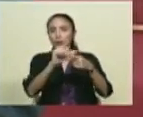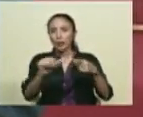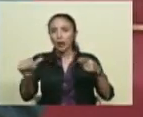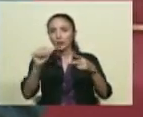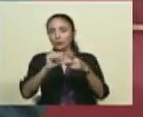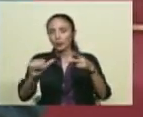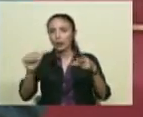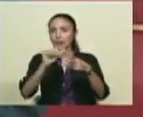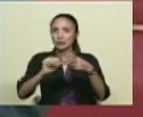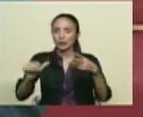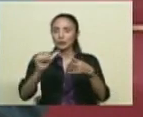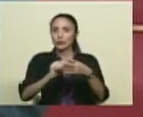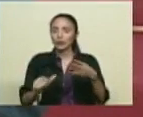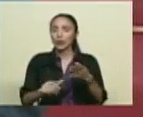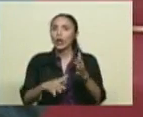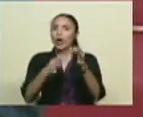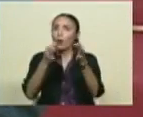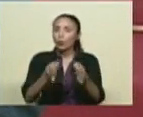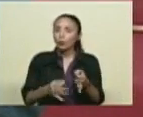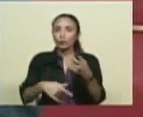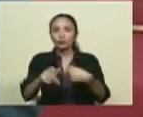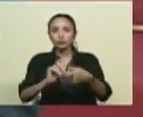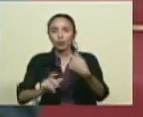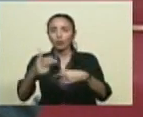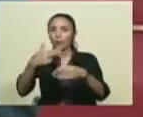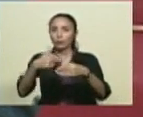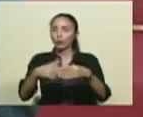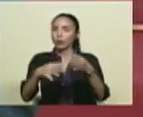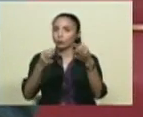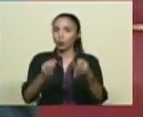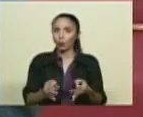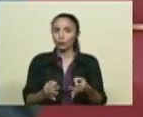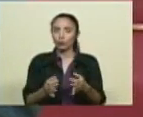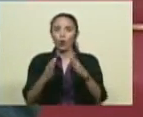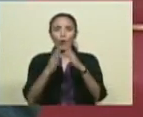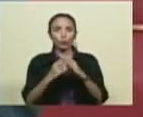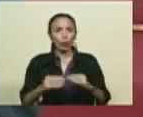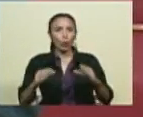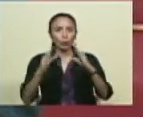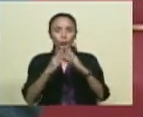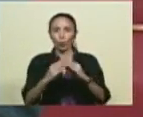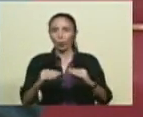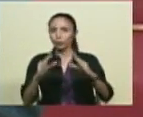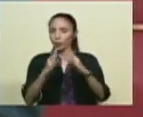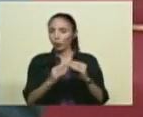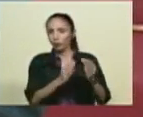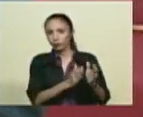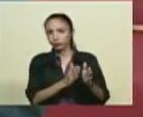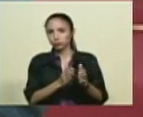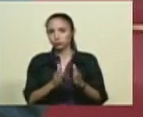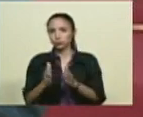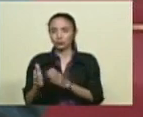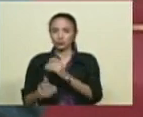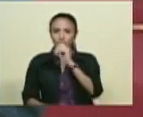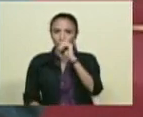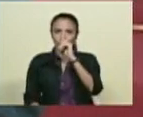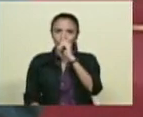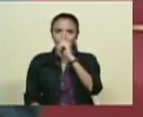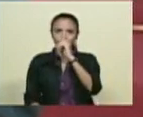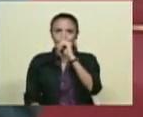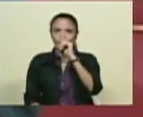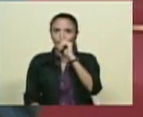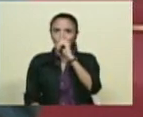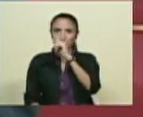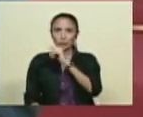de mejoría en el precio. Y todos los indicadores del stock que hay en las